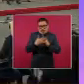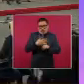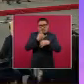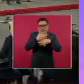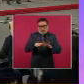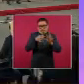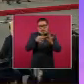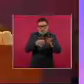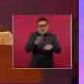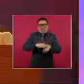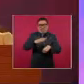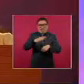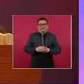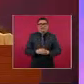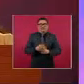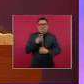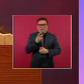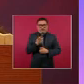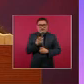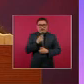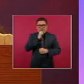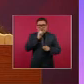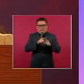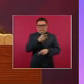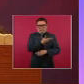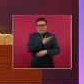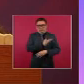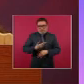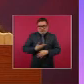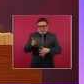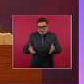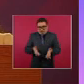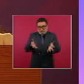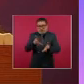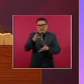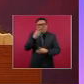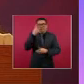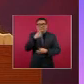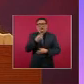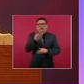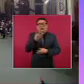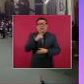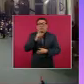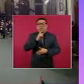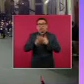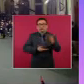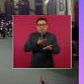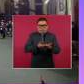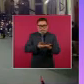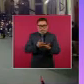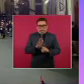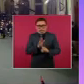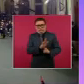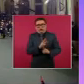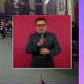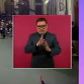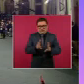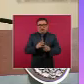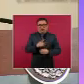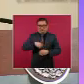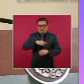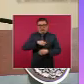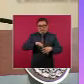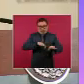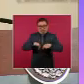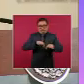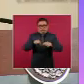pero también es algo que está impulsando el presidente de México cuando se le presente esta propuesta. Entonces, ya estamos